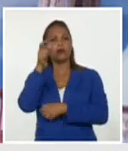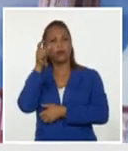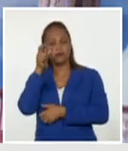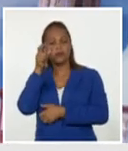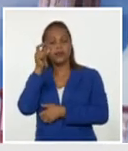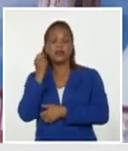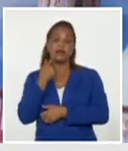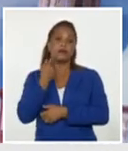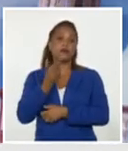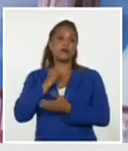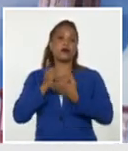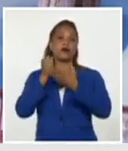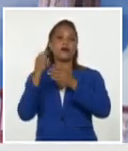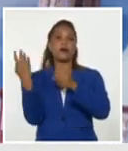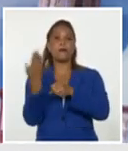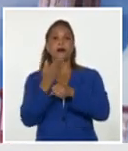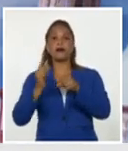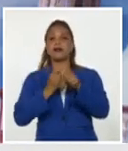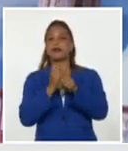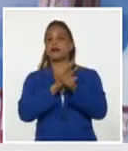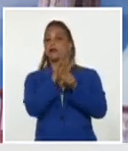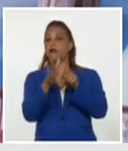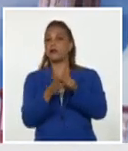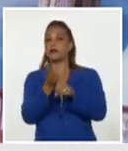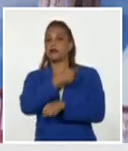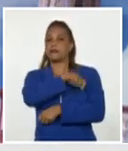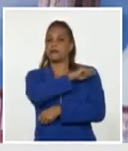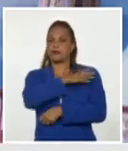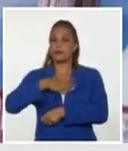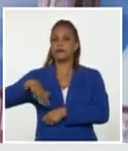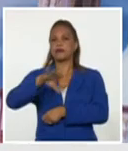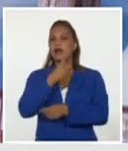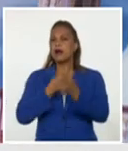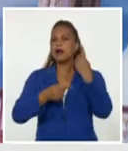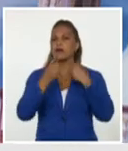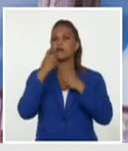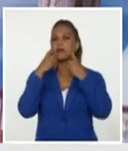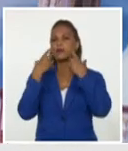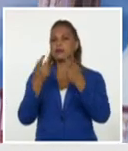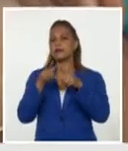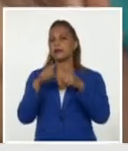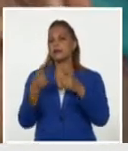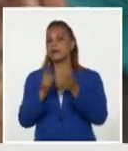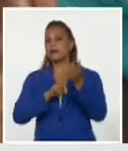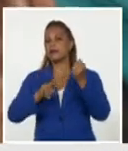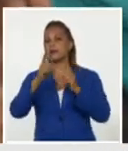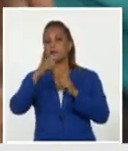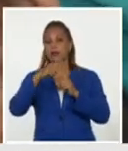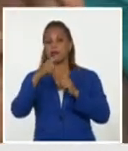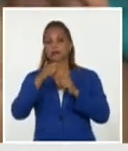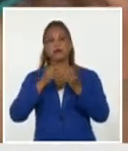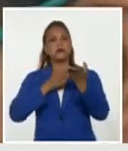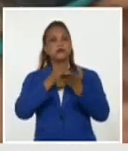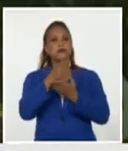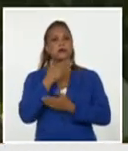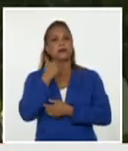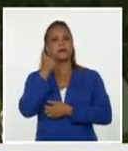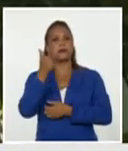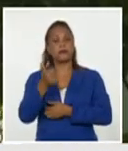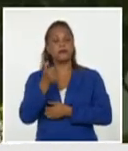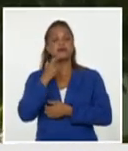en las comunidades, que ha sido un elemento extremadamente importante para que Las Tunas haya podido mantener un